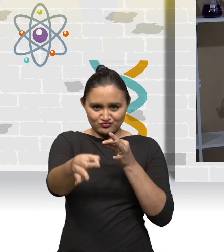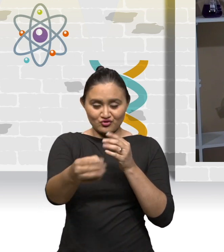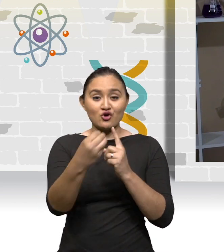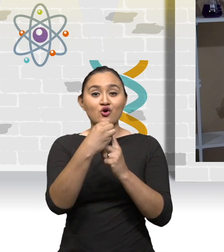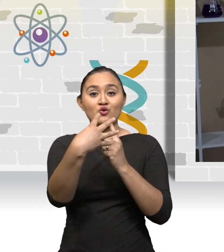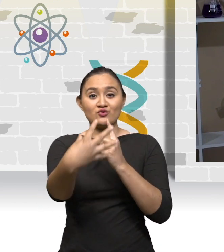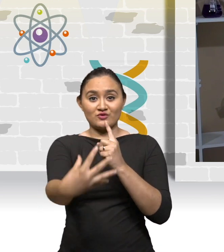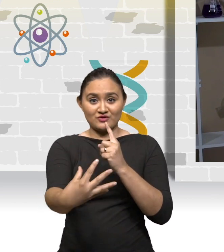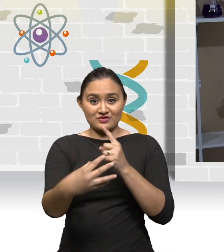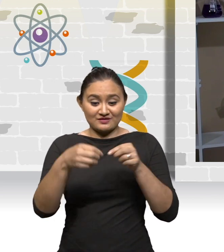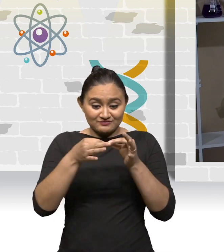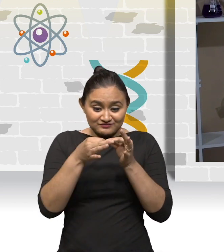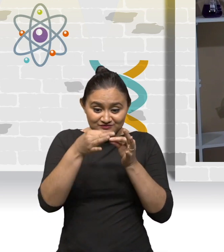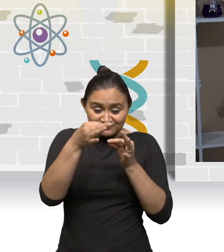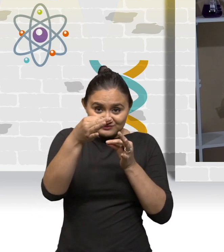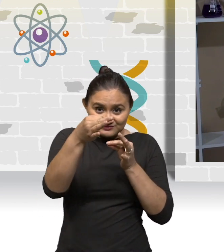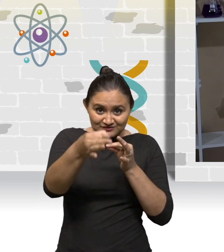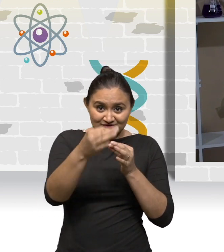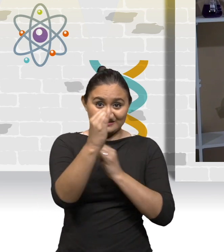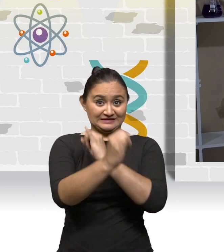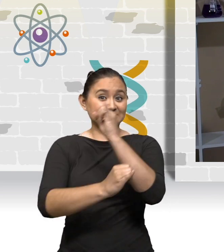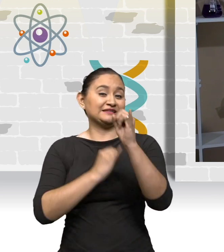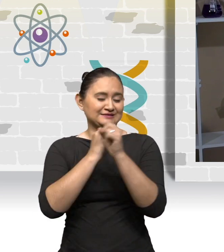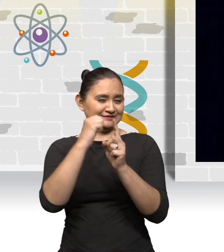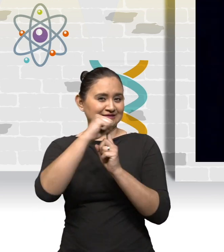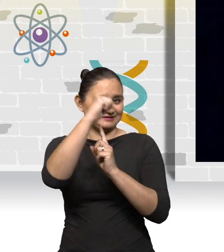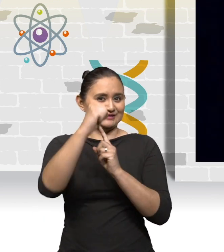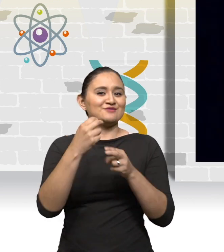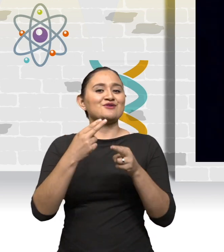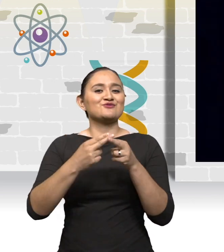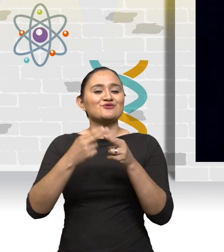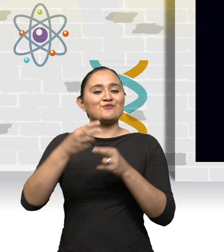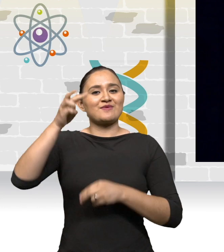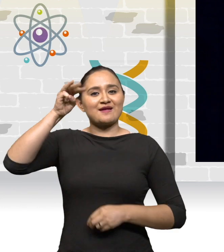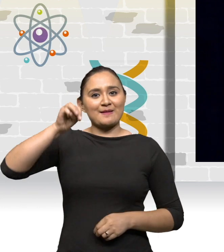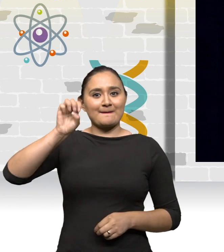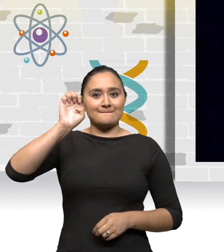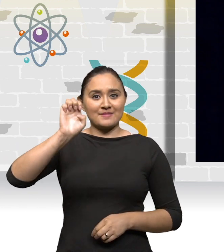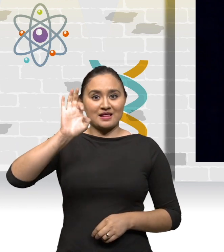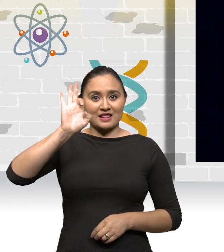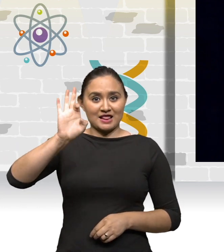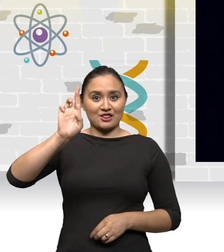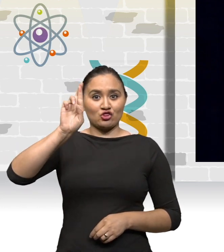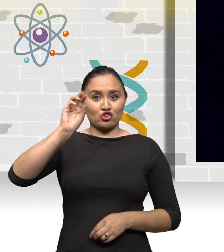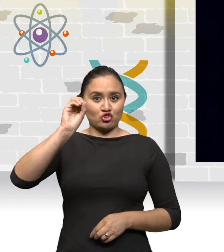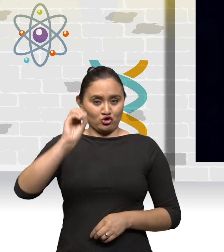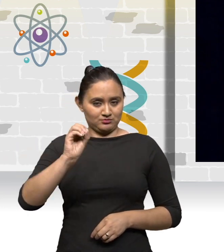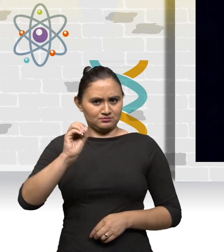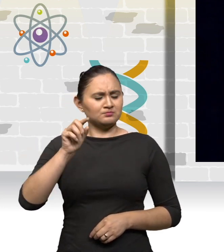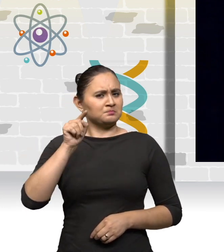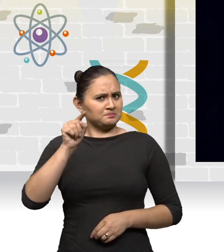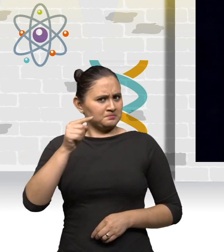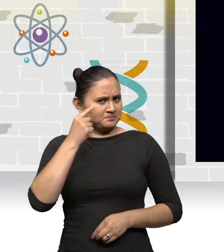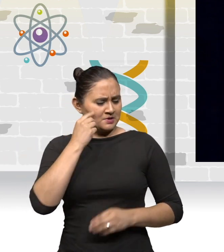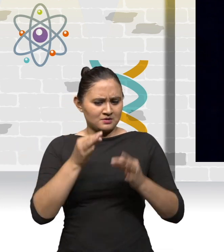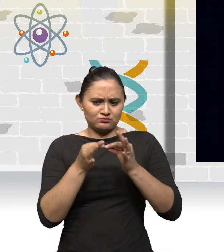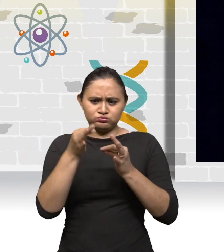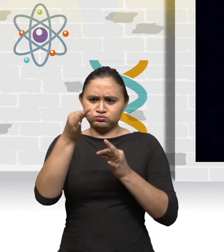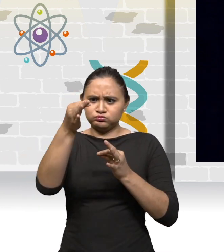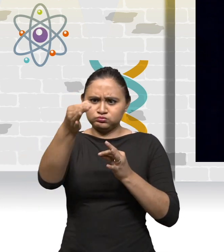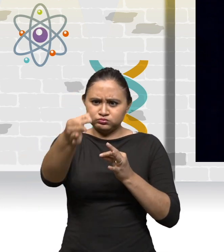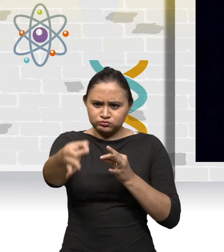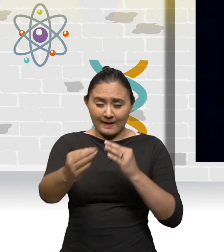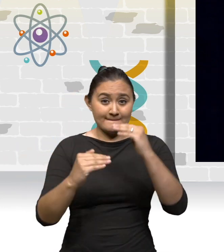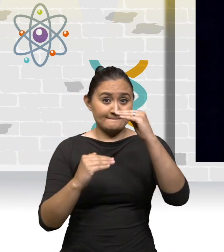medida en el sistema internacional deberá ser el metro. El alcance máximo nos ayudará a predecir en qué